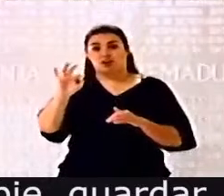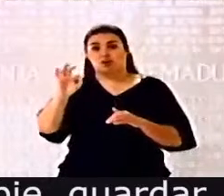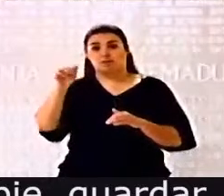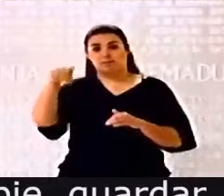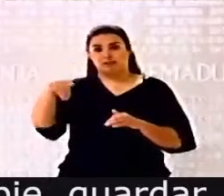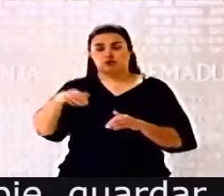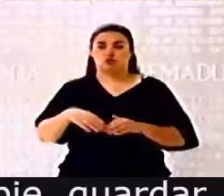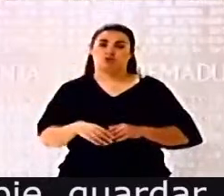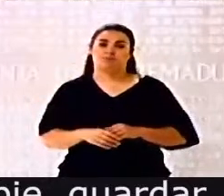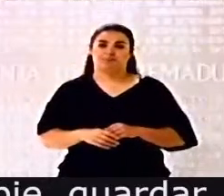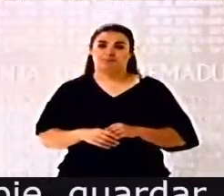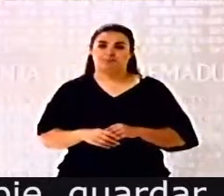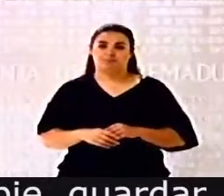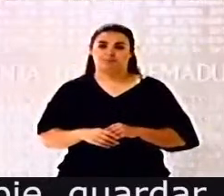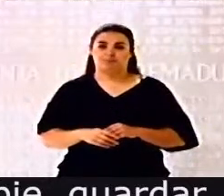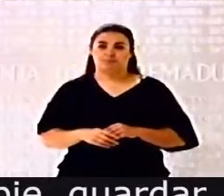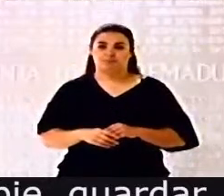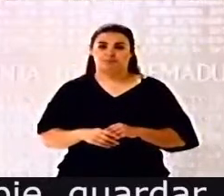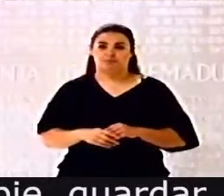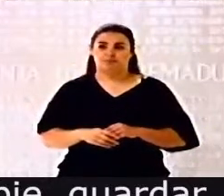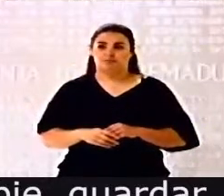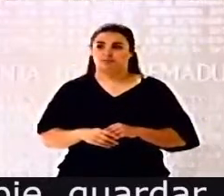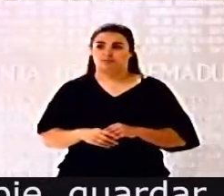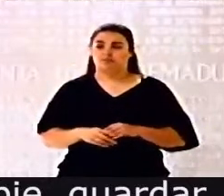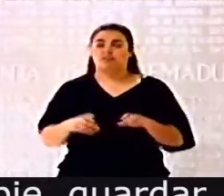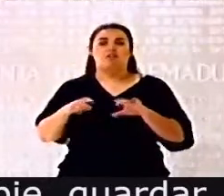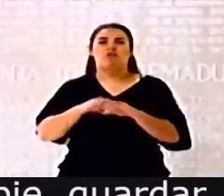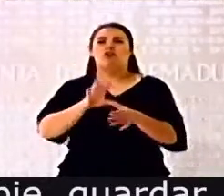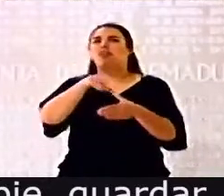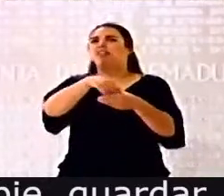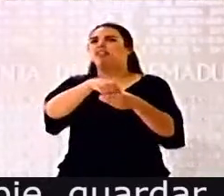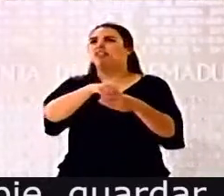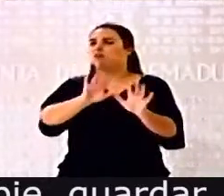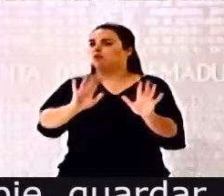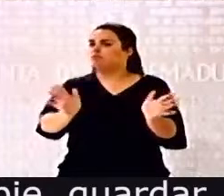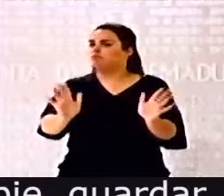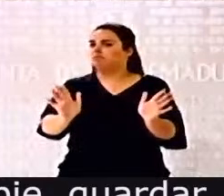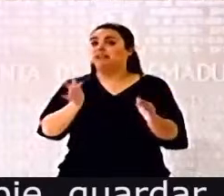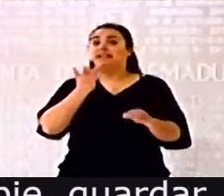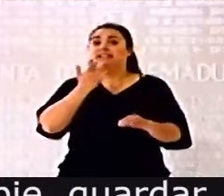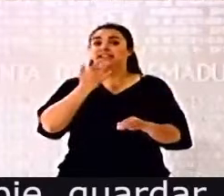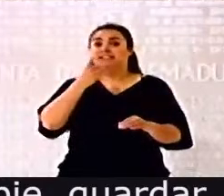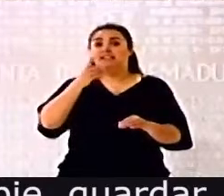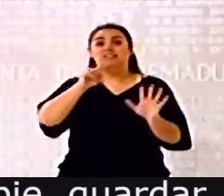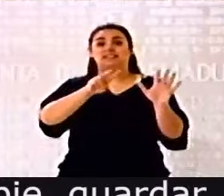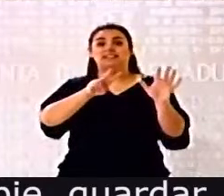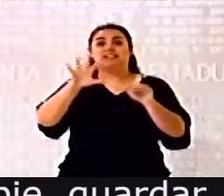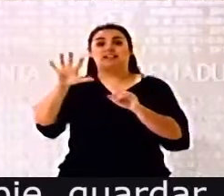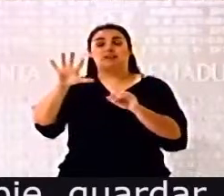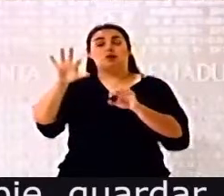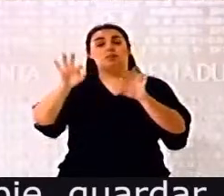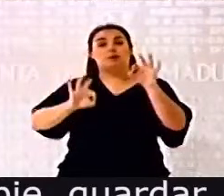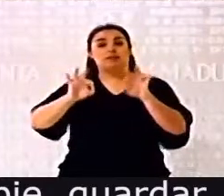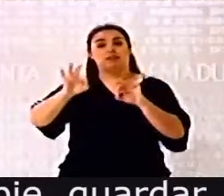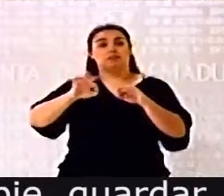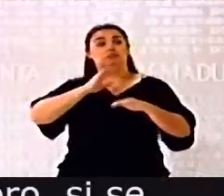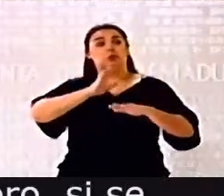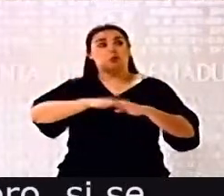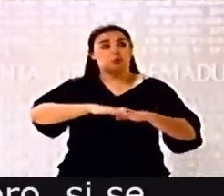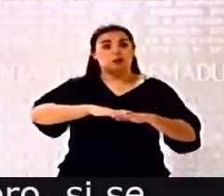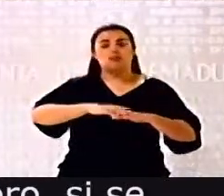metros. No entramos en aforo. Si eso se cumple con el 75% del aforo,